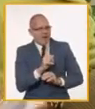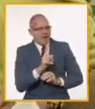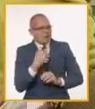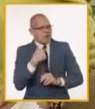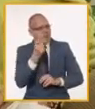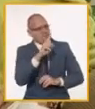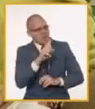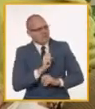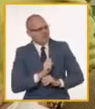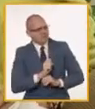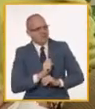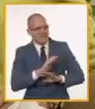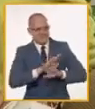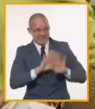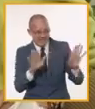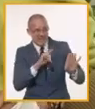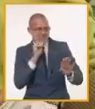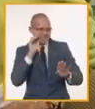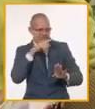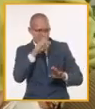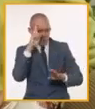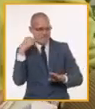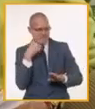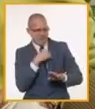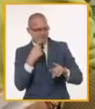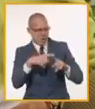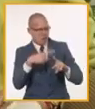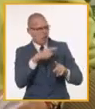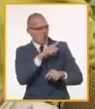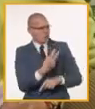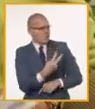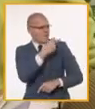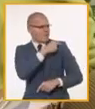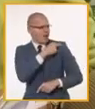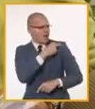No. Que llega a ser capitán y jefe